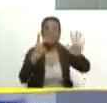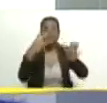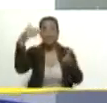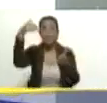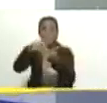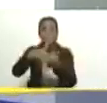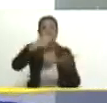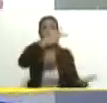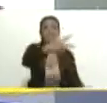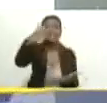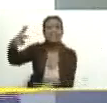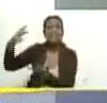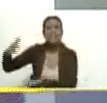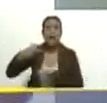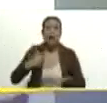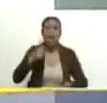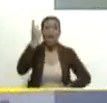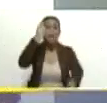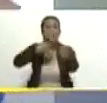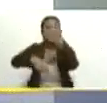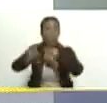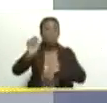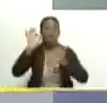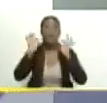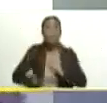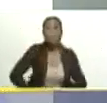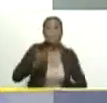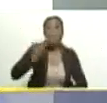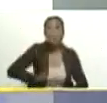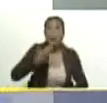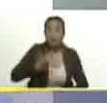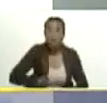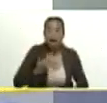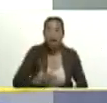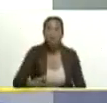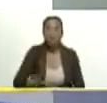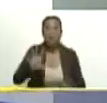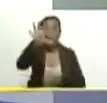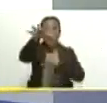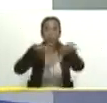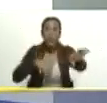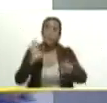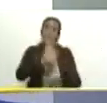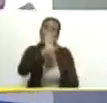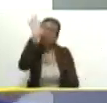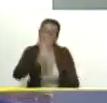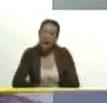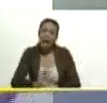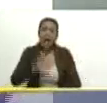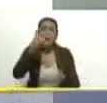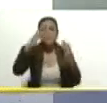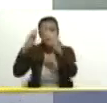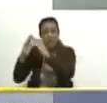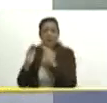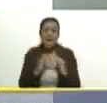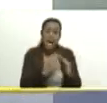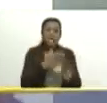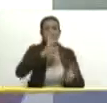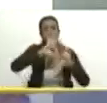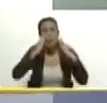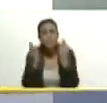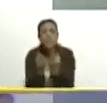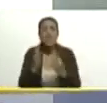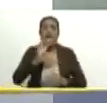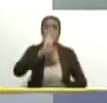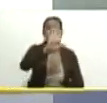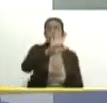4.077.918 quintales. Importante destacar que Venezuela consume un promedio entre 2.500.000